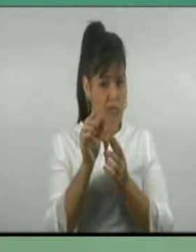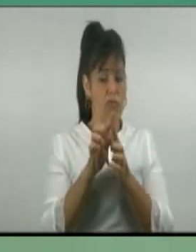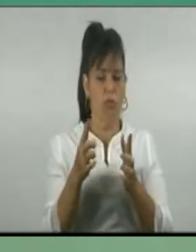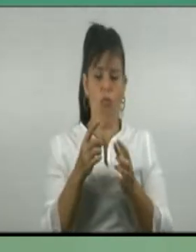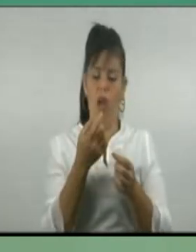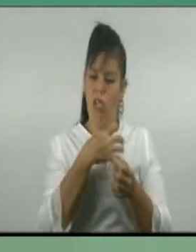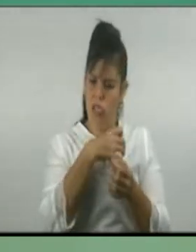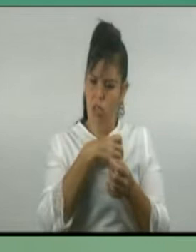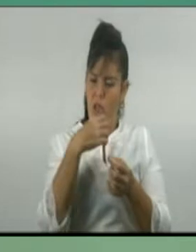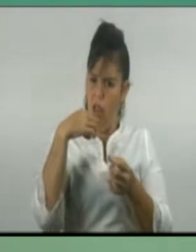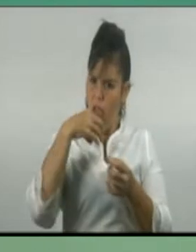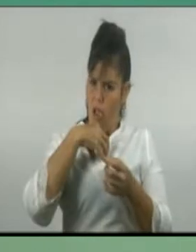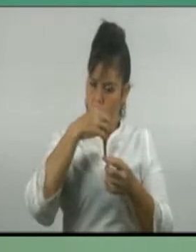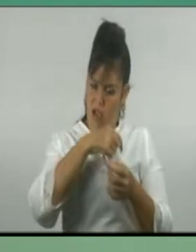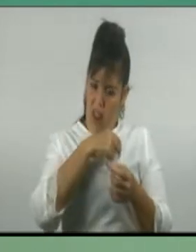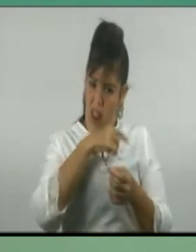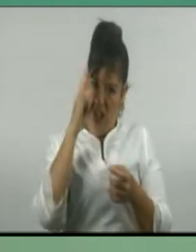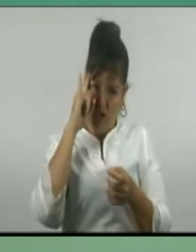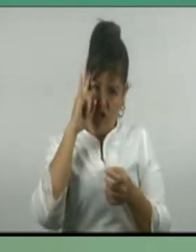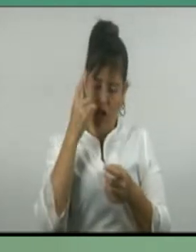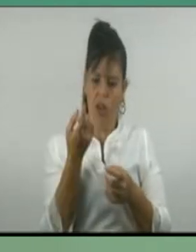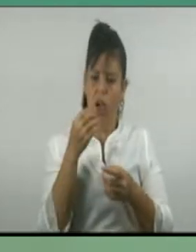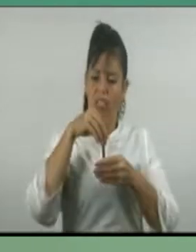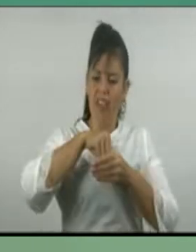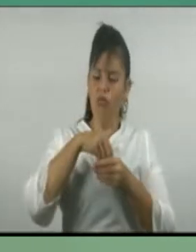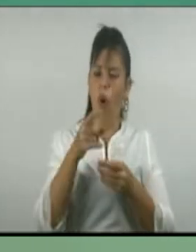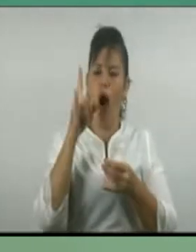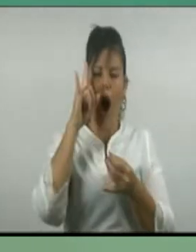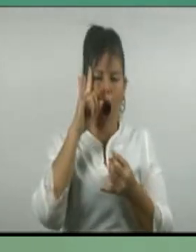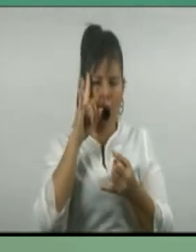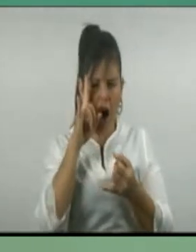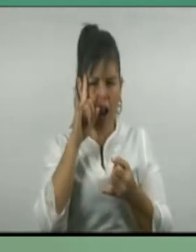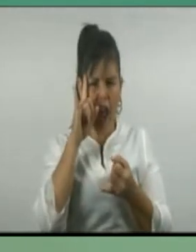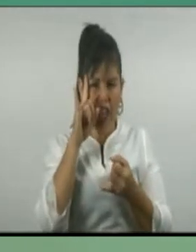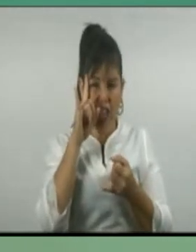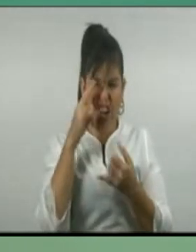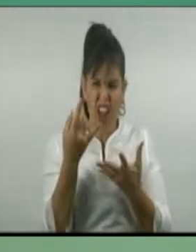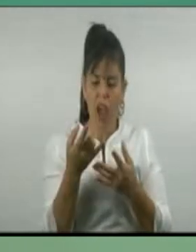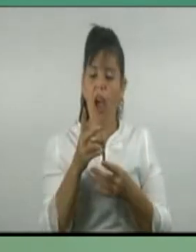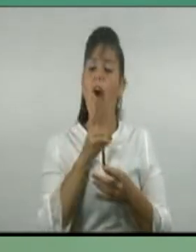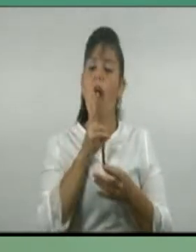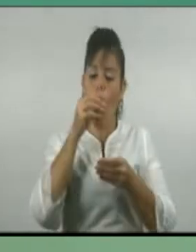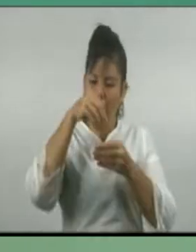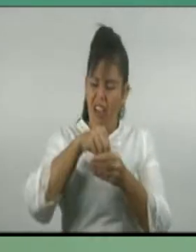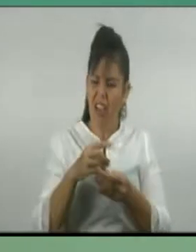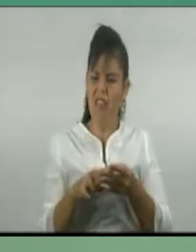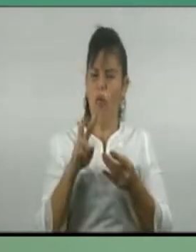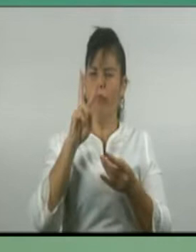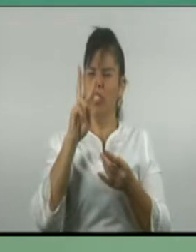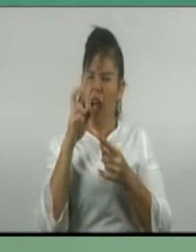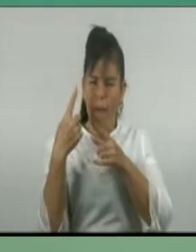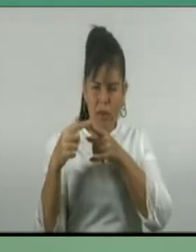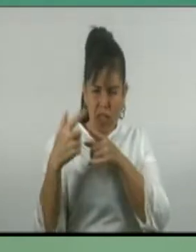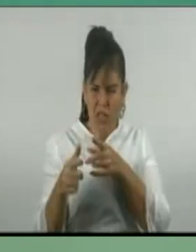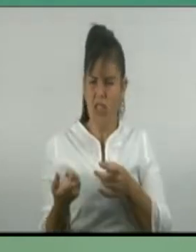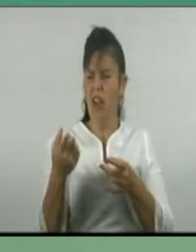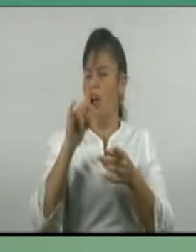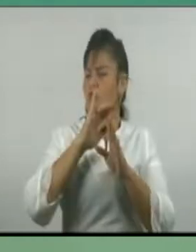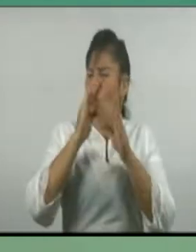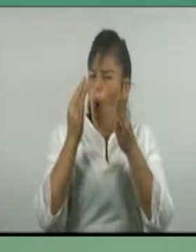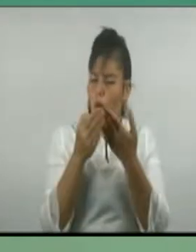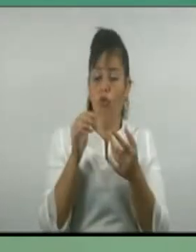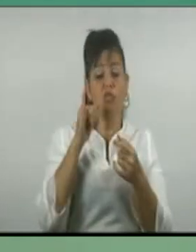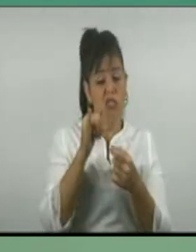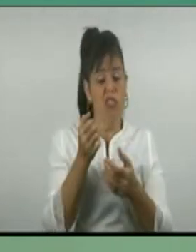incluyendo el agua que este niño necesita hasta esa etapa de la vida y además ayuda a la madre